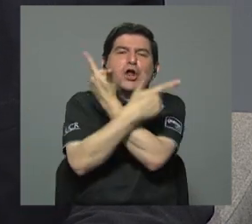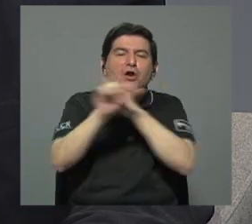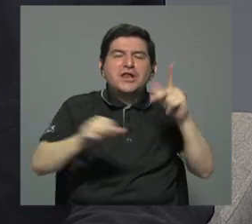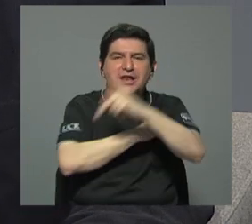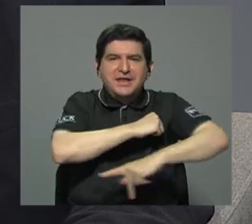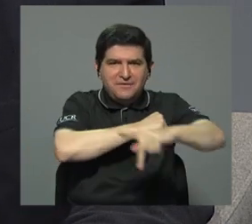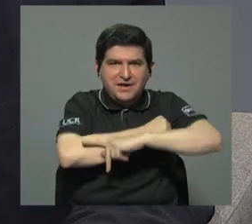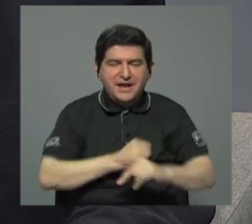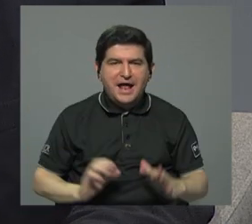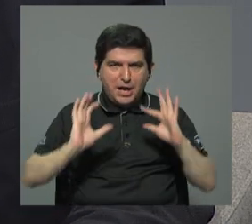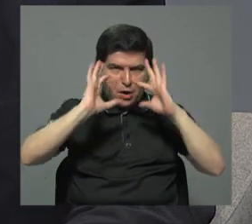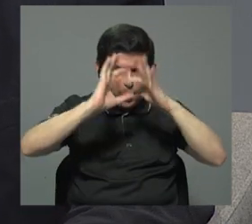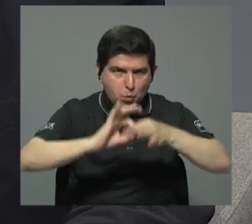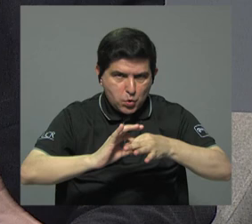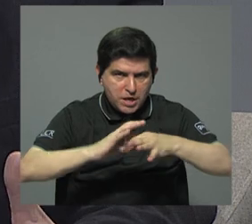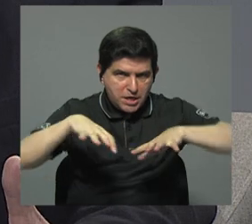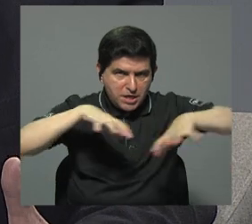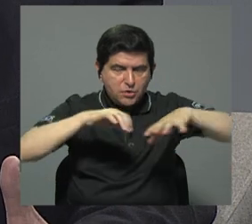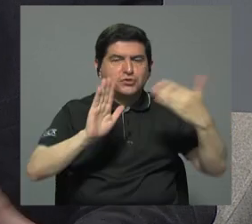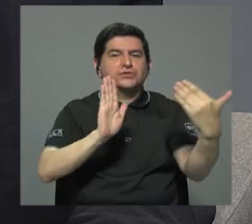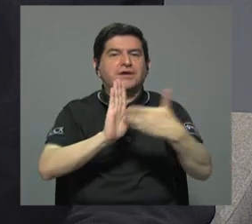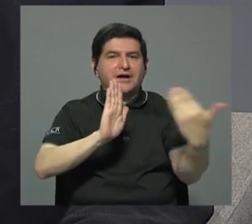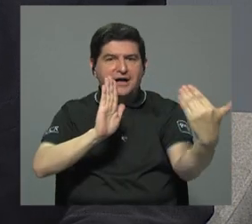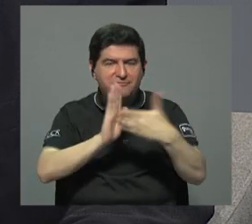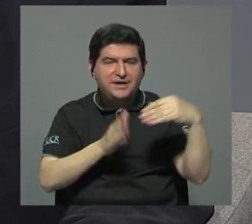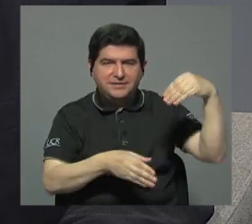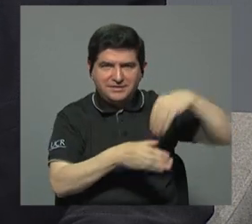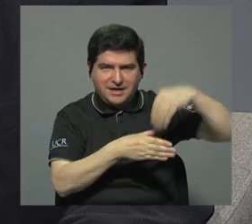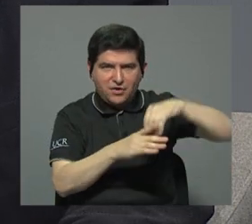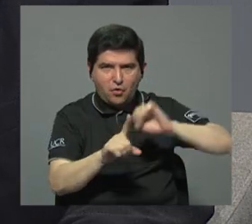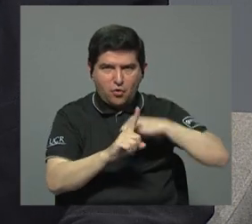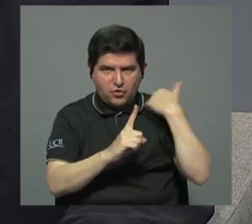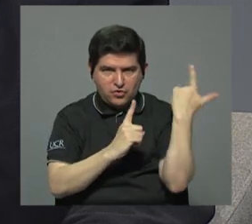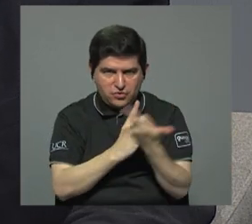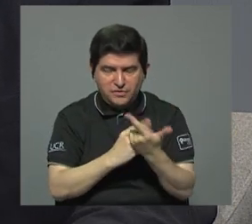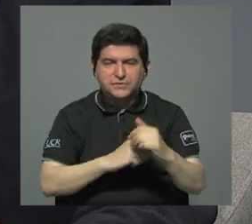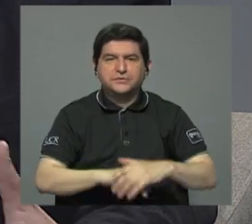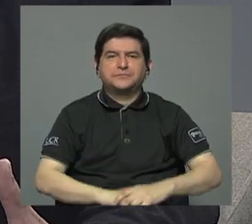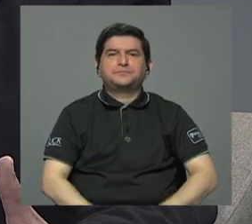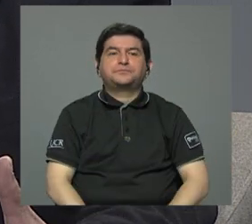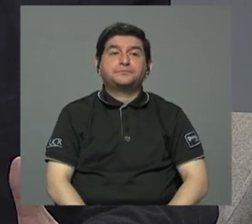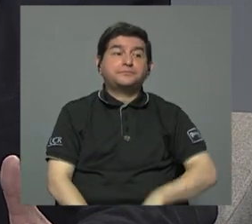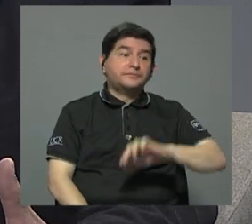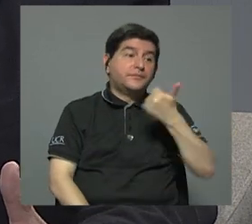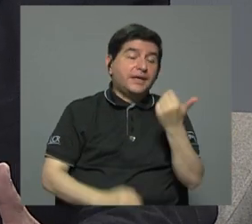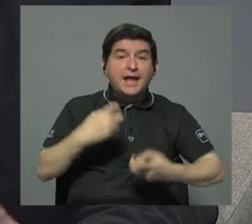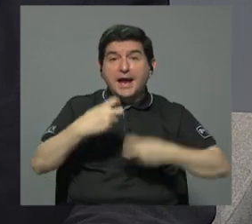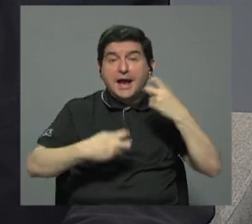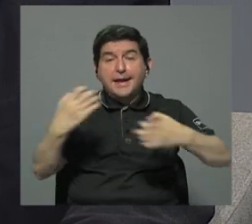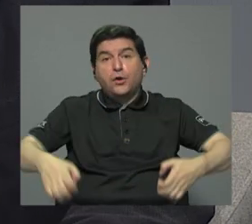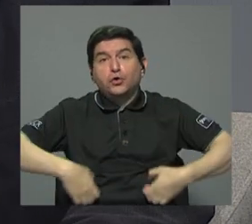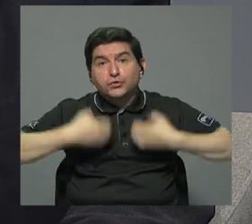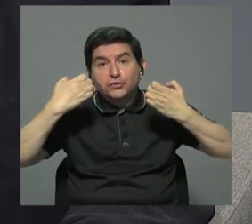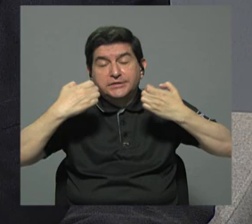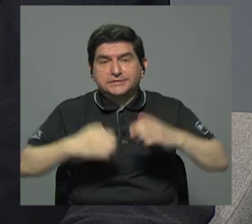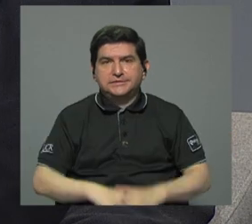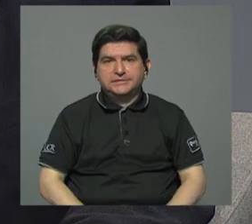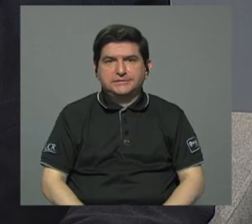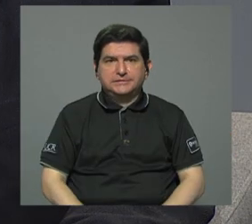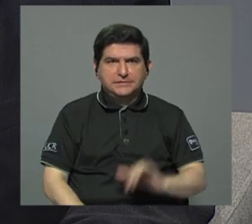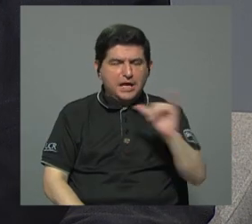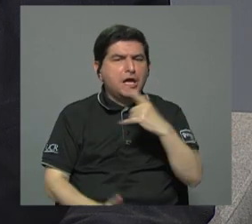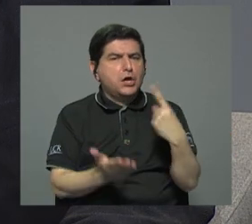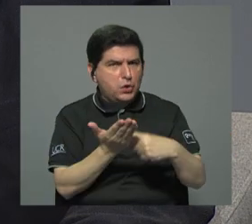actúan de forma coordinada para afectar las contribuciones sociales que se dan. El otro problema que existe, creemos también y que hay